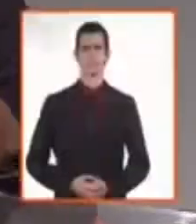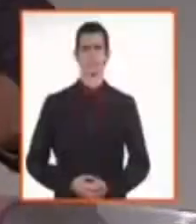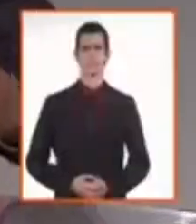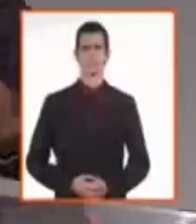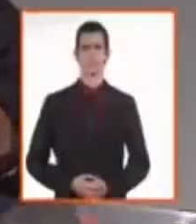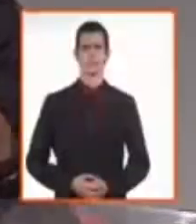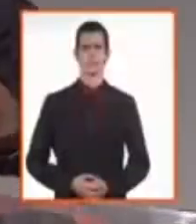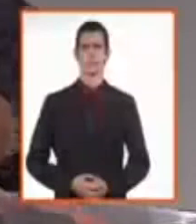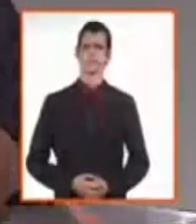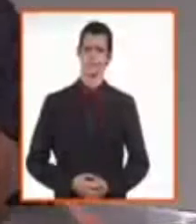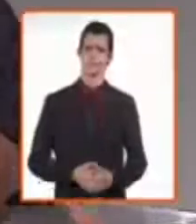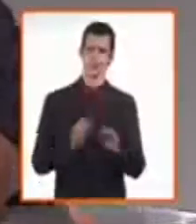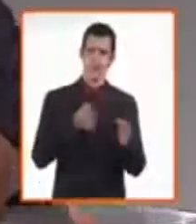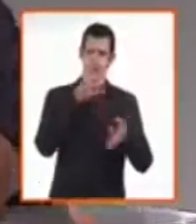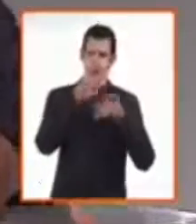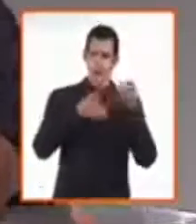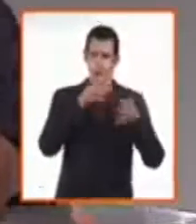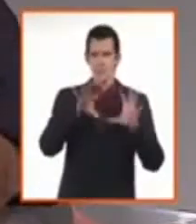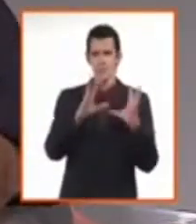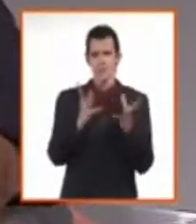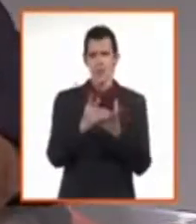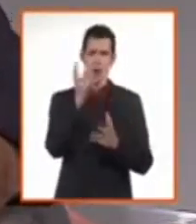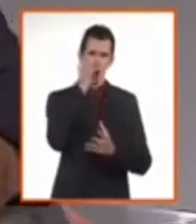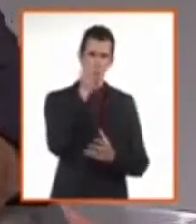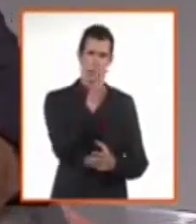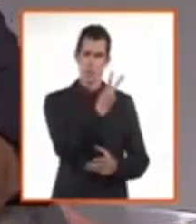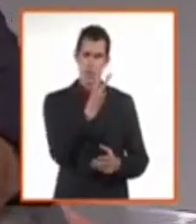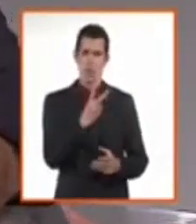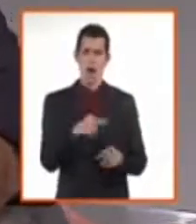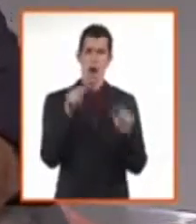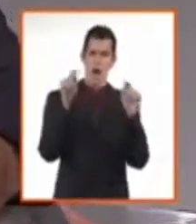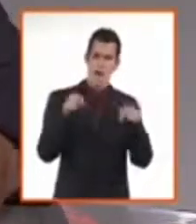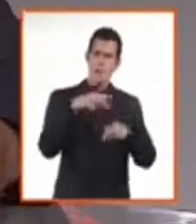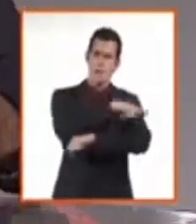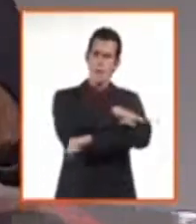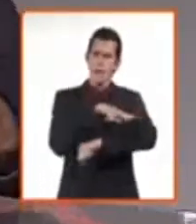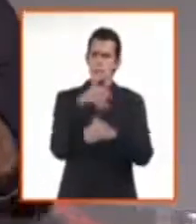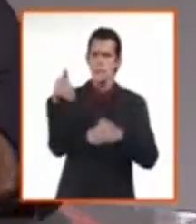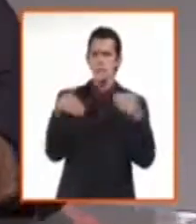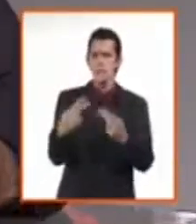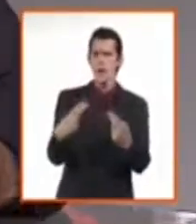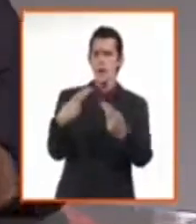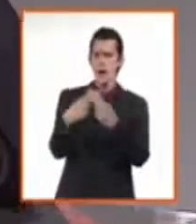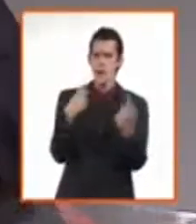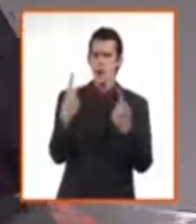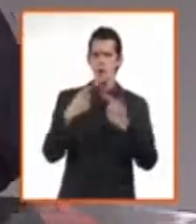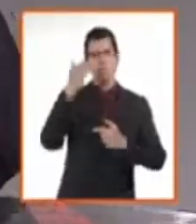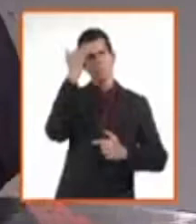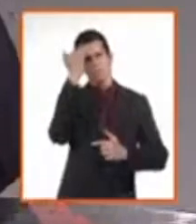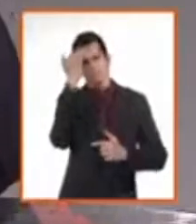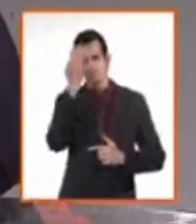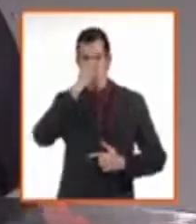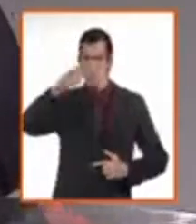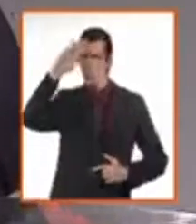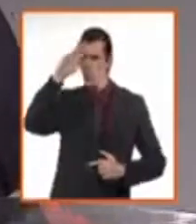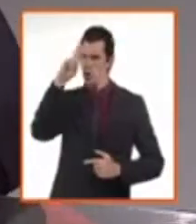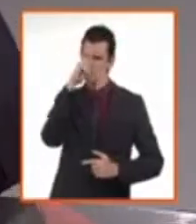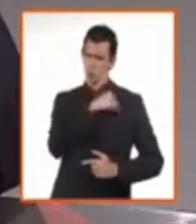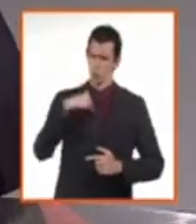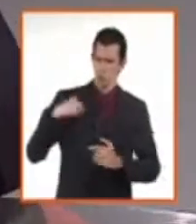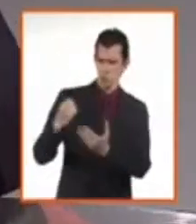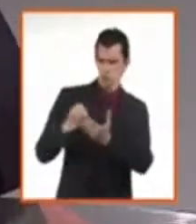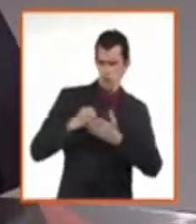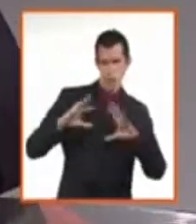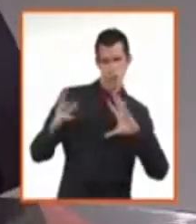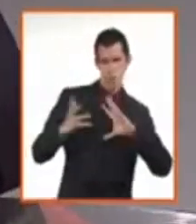agradeciendo el apoyo de cuba por ejemplo en el tema médico en el tema de venezuela también por ejemplo lo